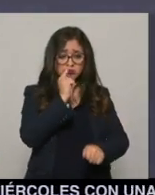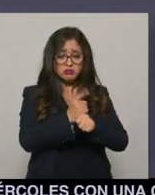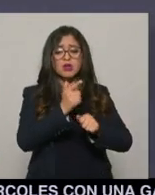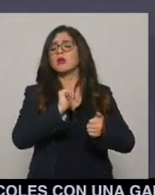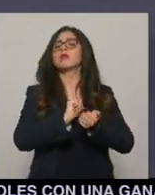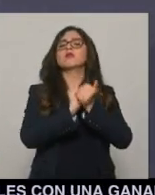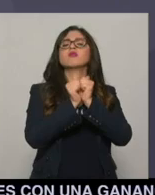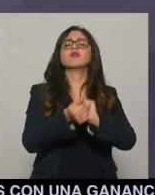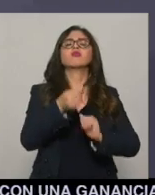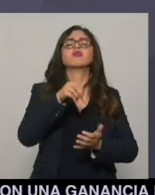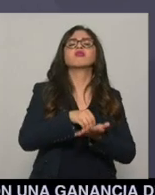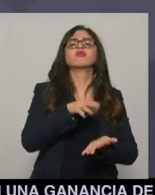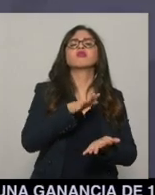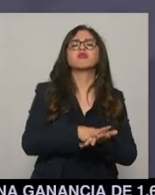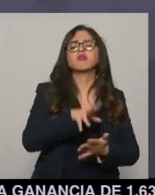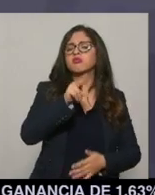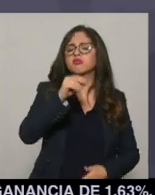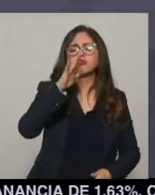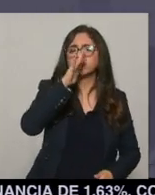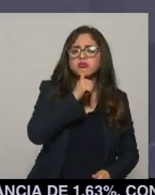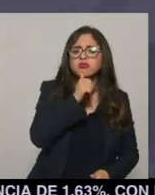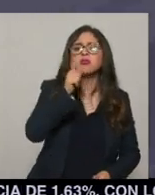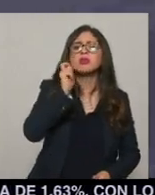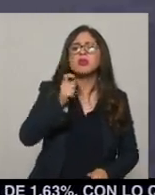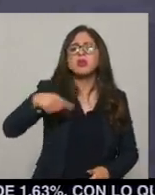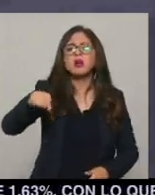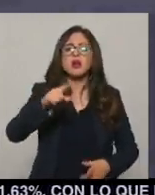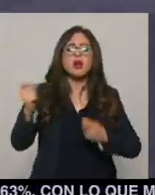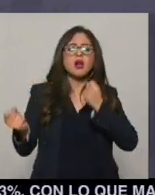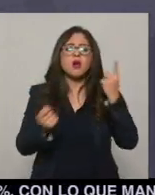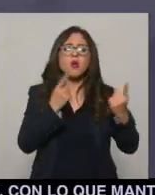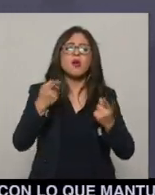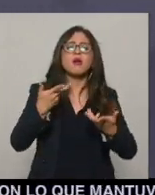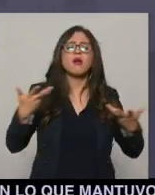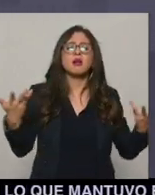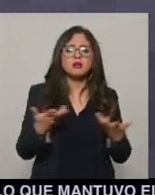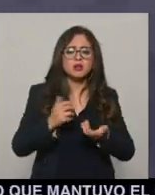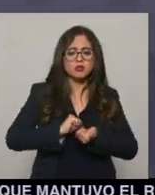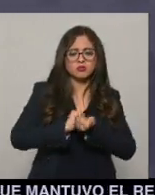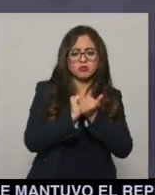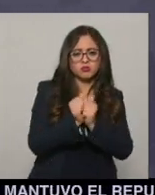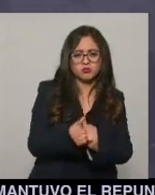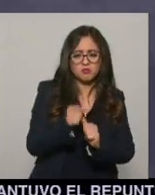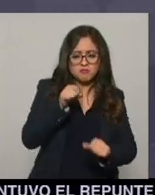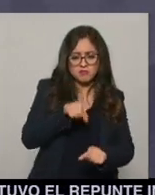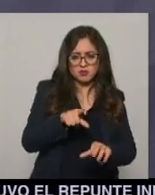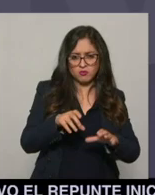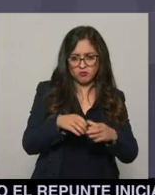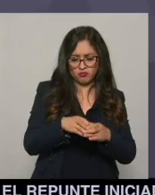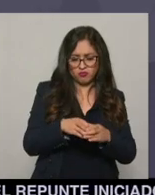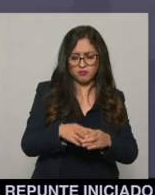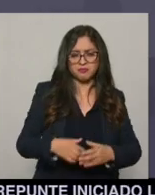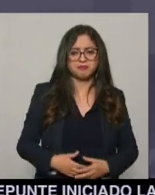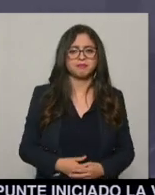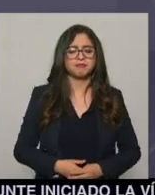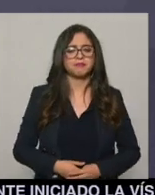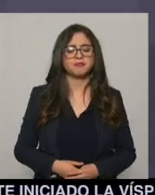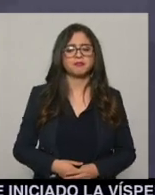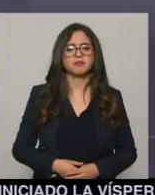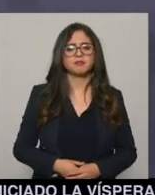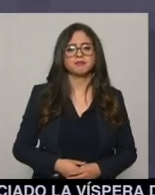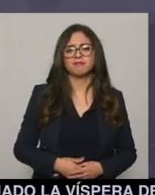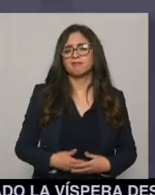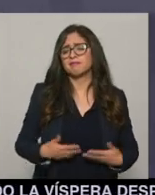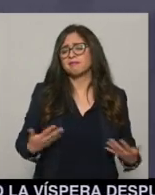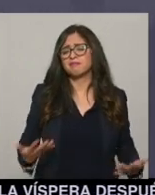una imputación a partir de esta suerte de delitos que se tienen que configurar en ese momento. Sería lamentable que